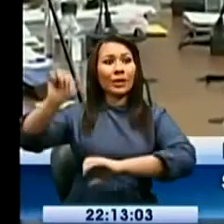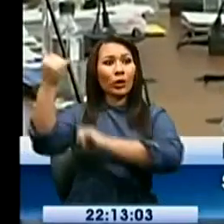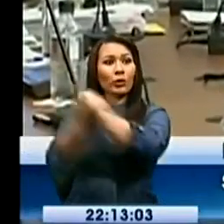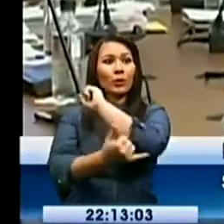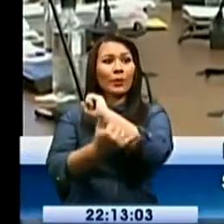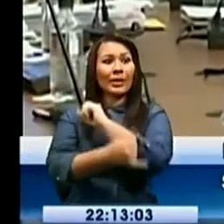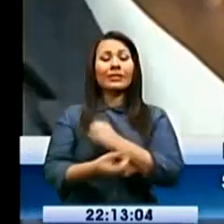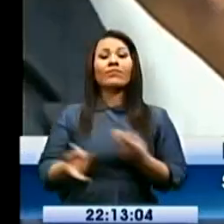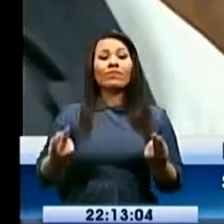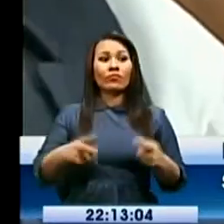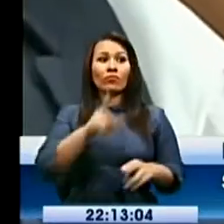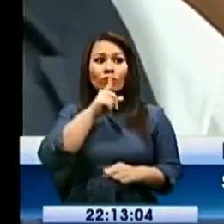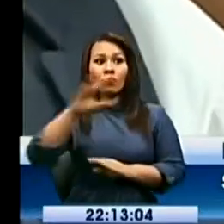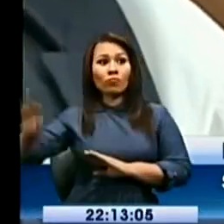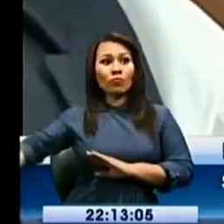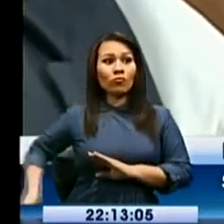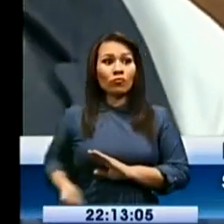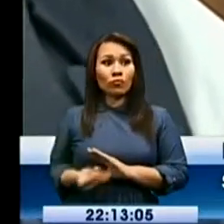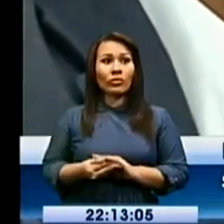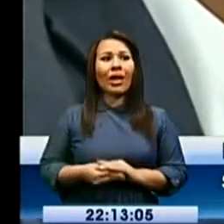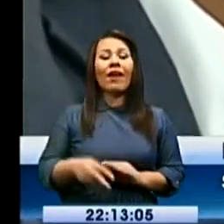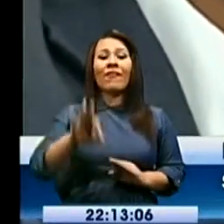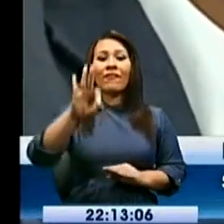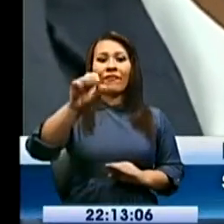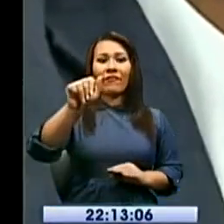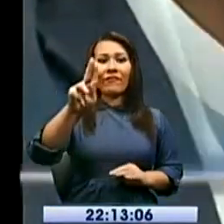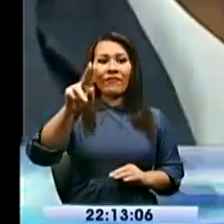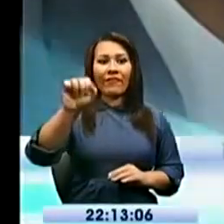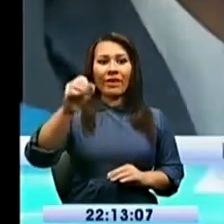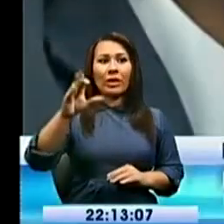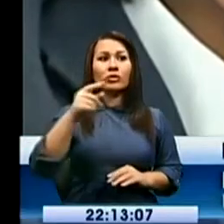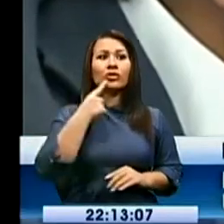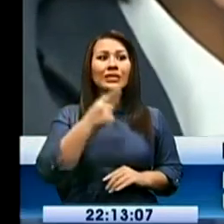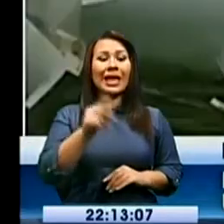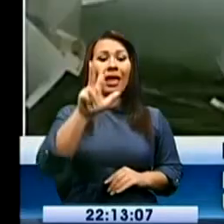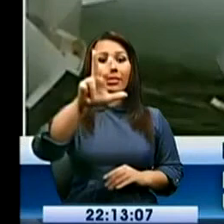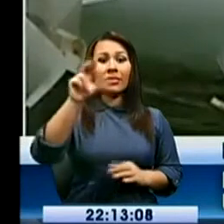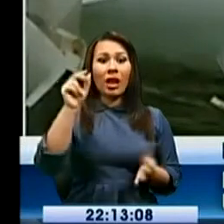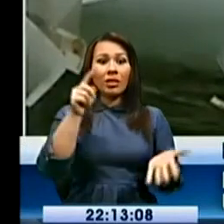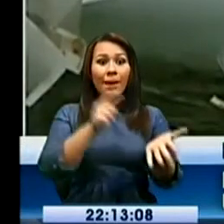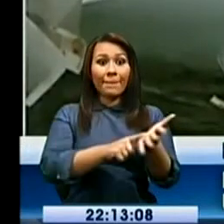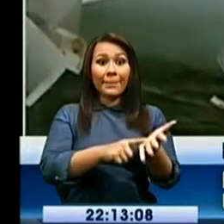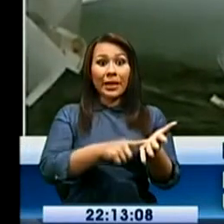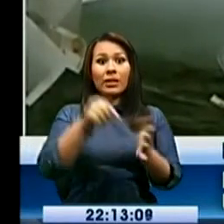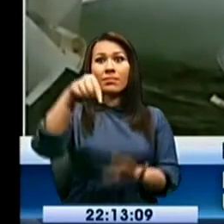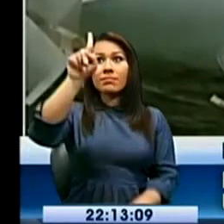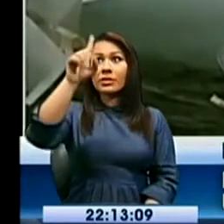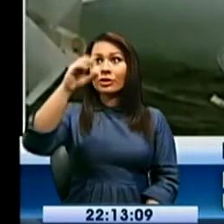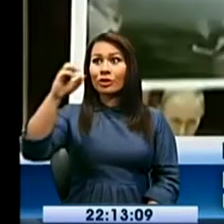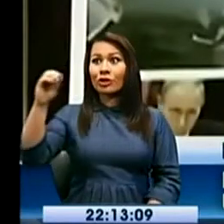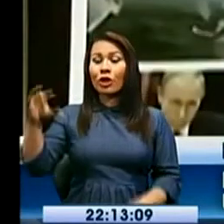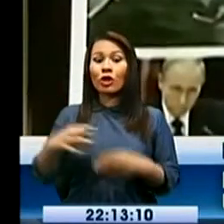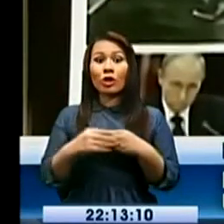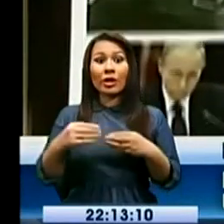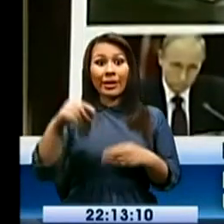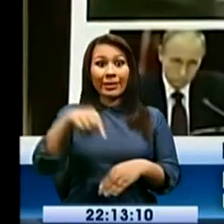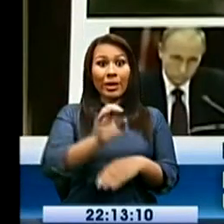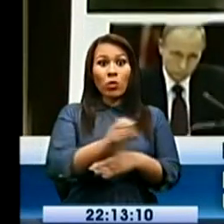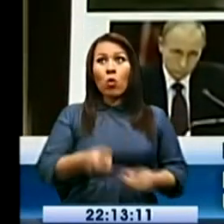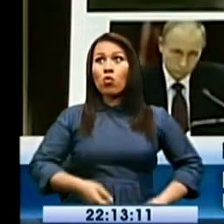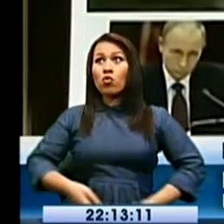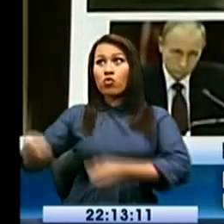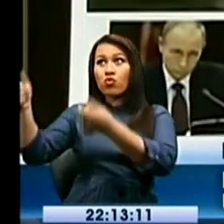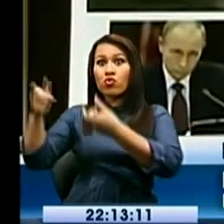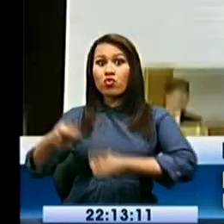a paraísos fiscales. Fausto Cayambe denuncia, por ejemplo, que 30 mil millones de dólares han salido del país a cuentas en el exterior. Y que